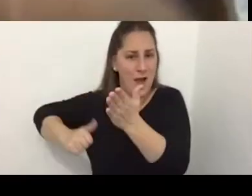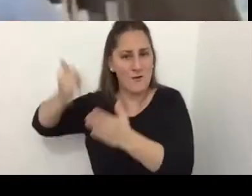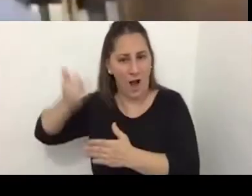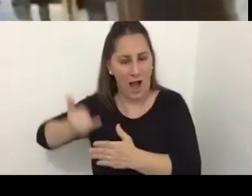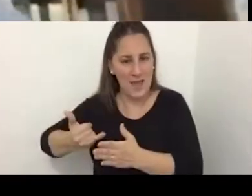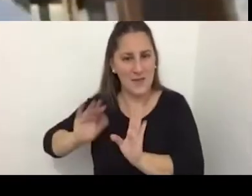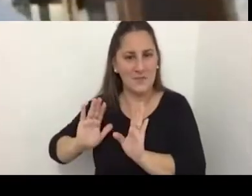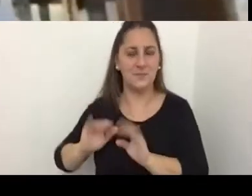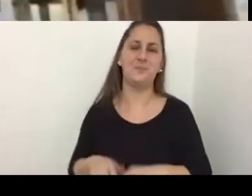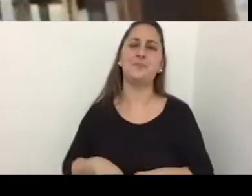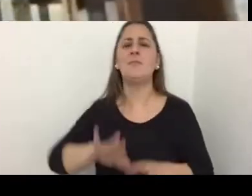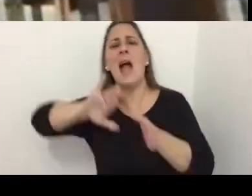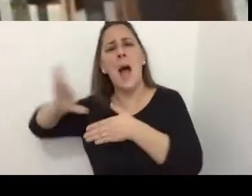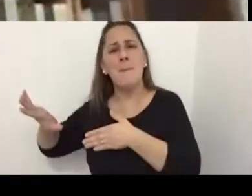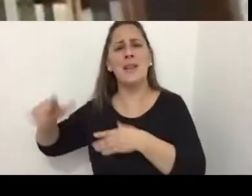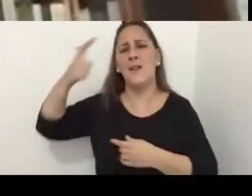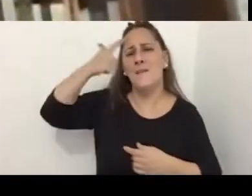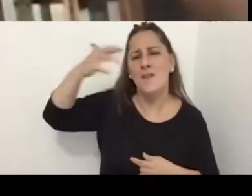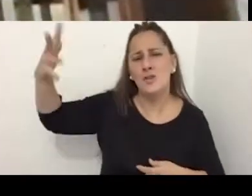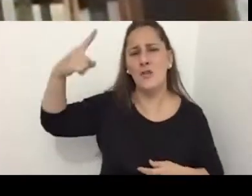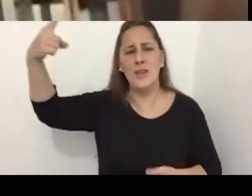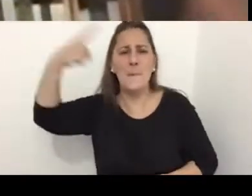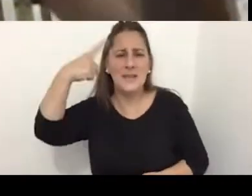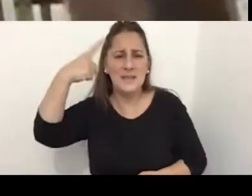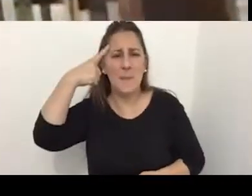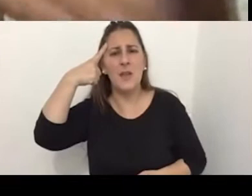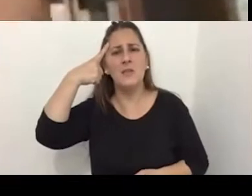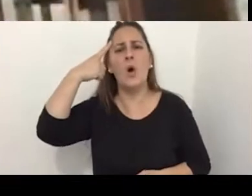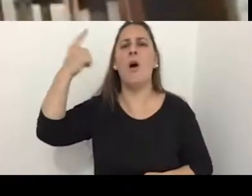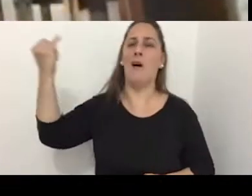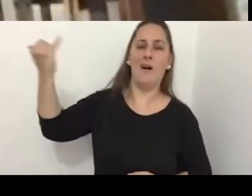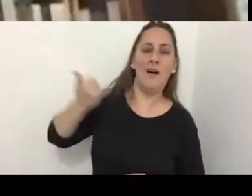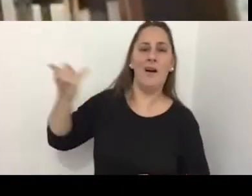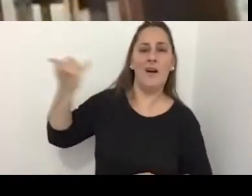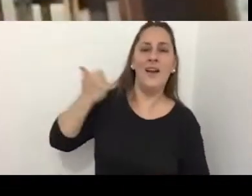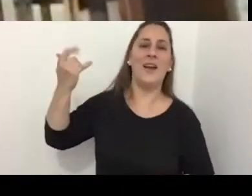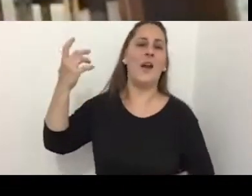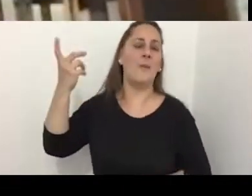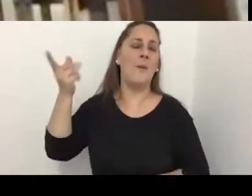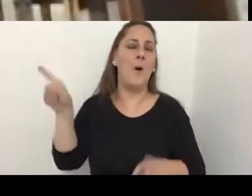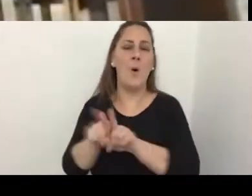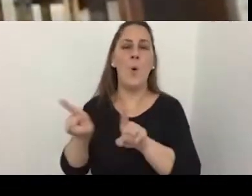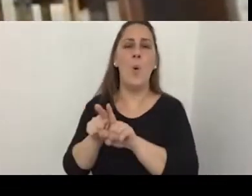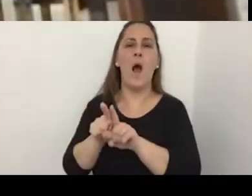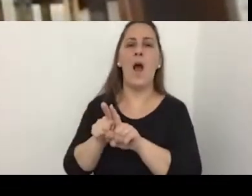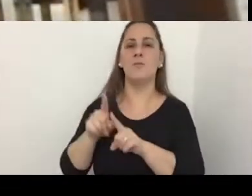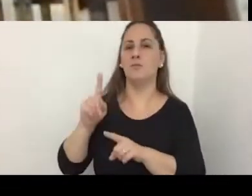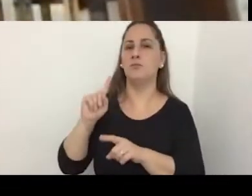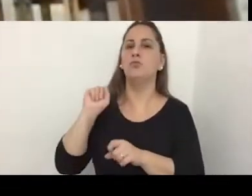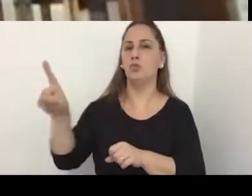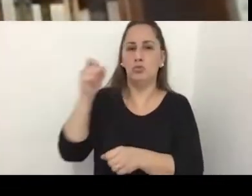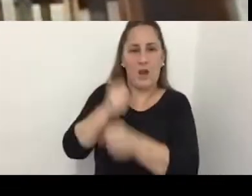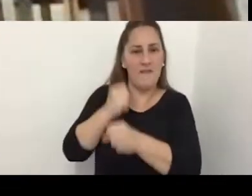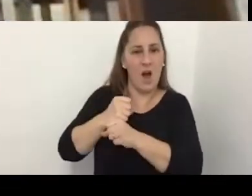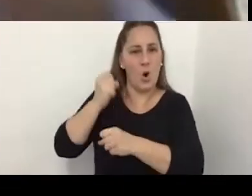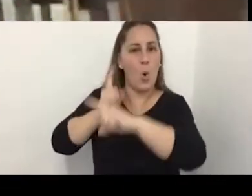que ideológicamente nos vienen vendiendo y nos sigan queriendo vender el emprendedurismo.